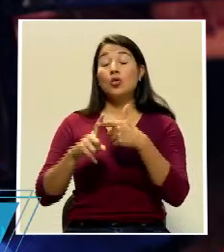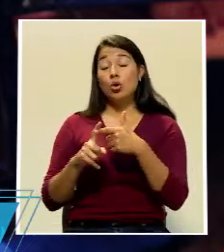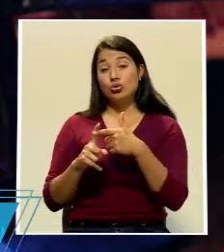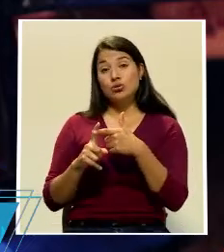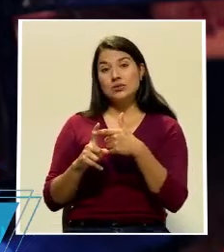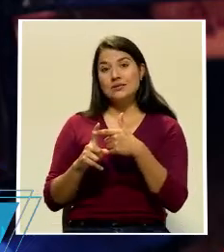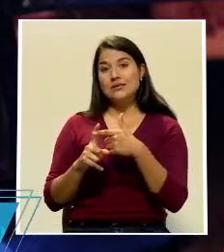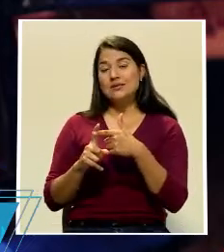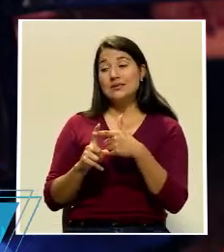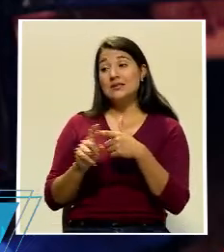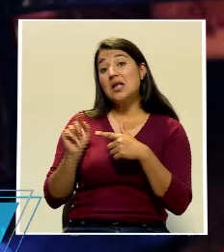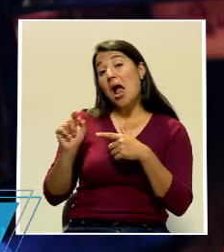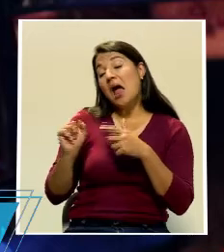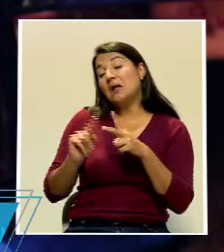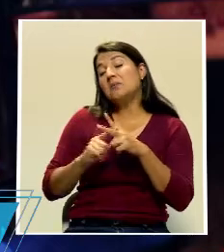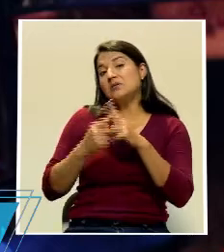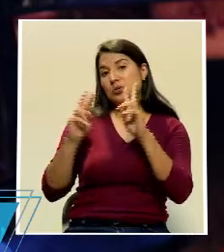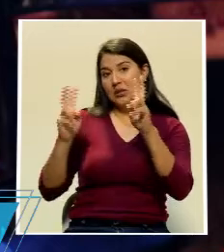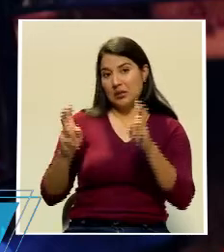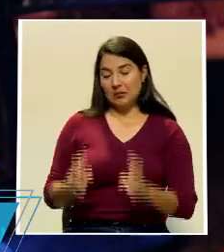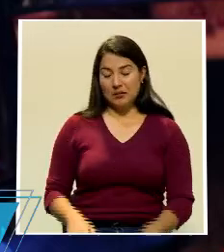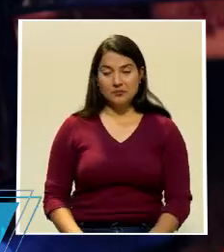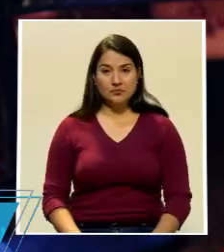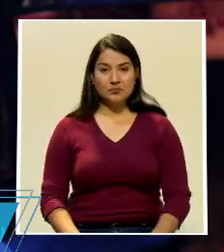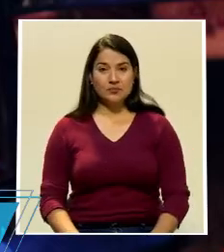temática comenzó un poco por ahí.